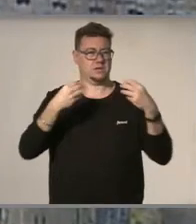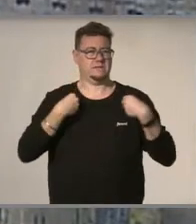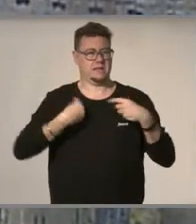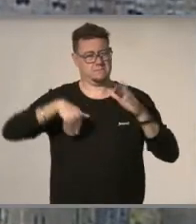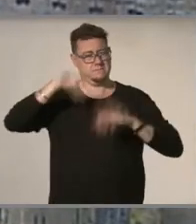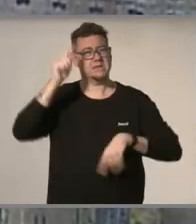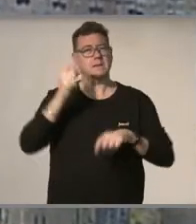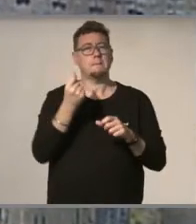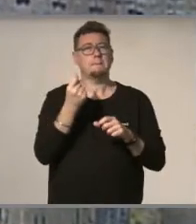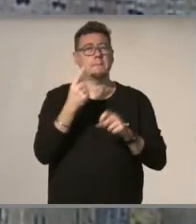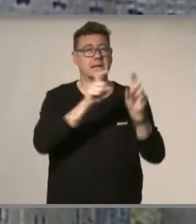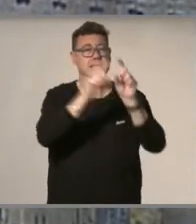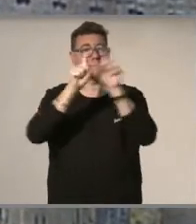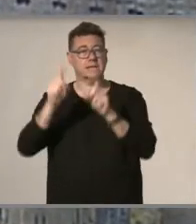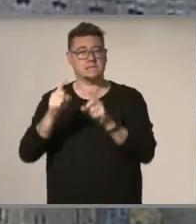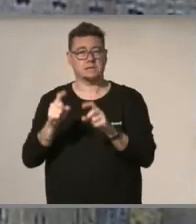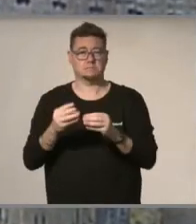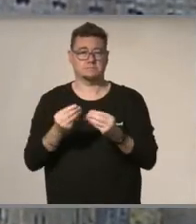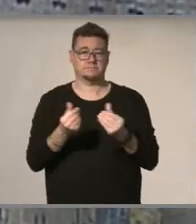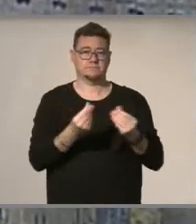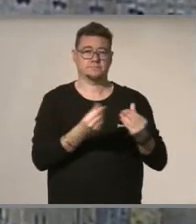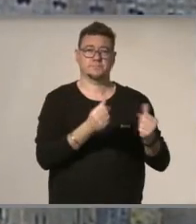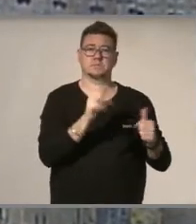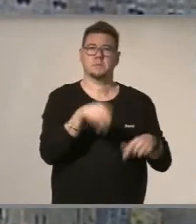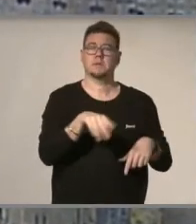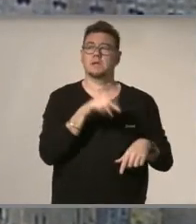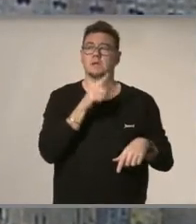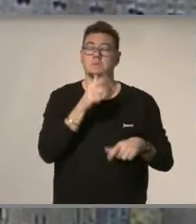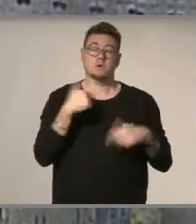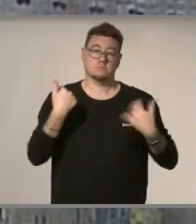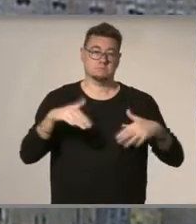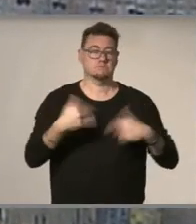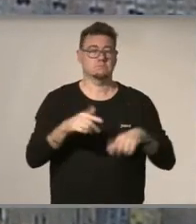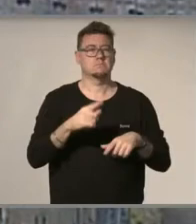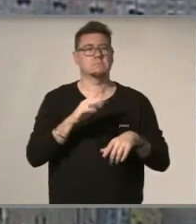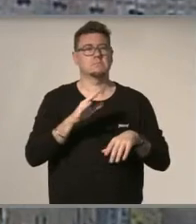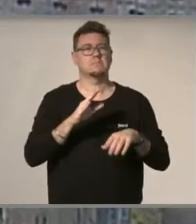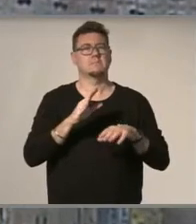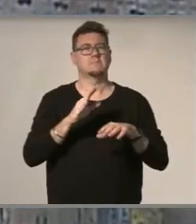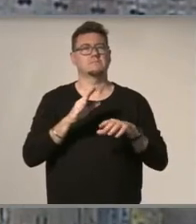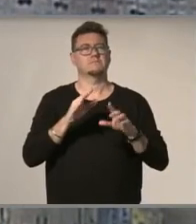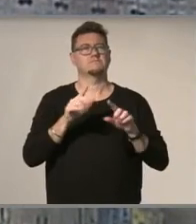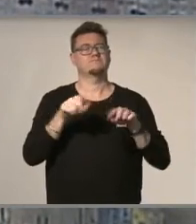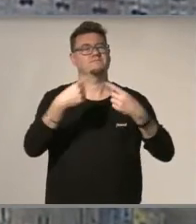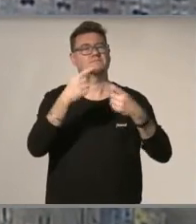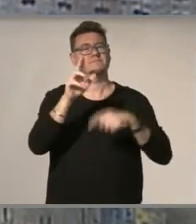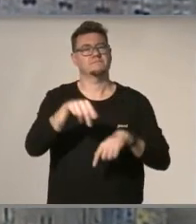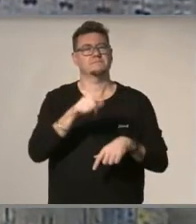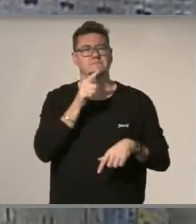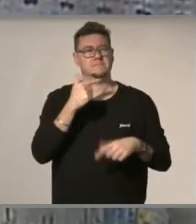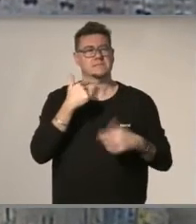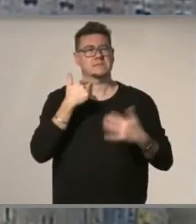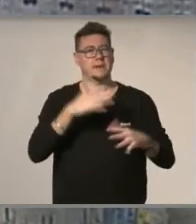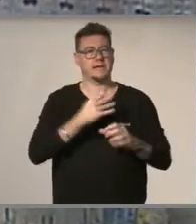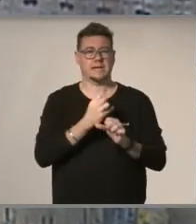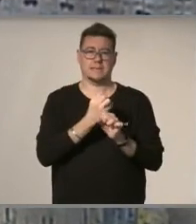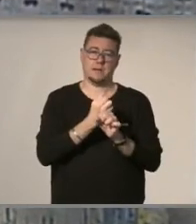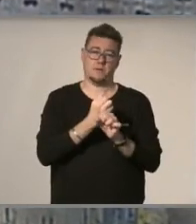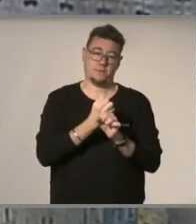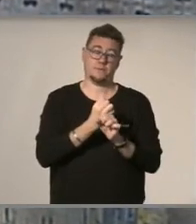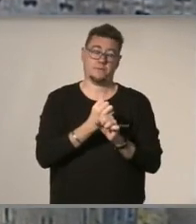de empresas también destruidas o con serios problemas, y con la consecuente también pérdidas de empleo, que